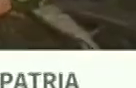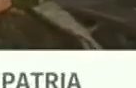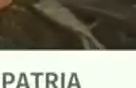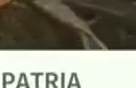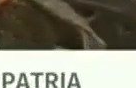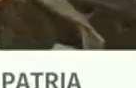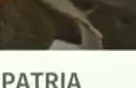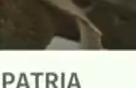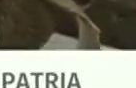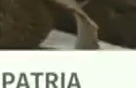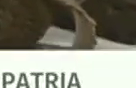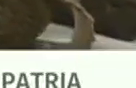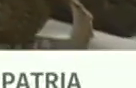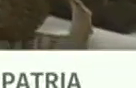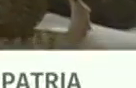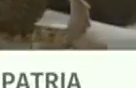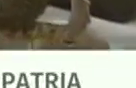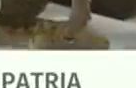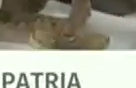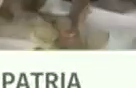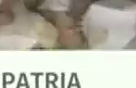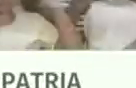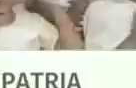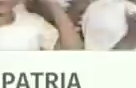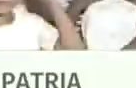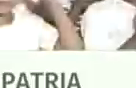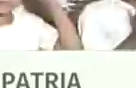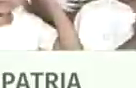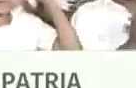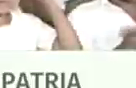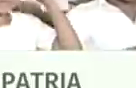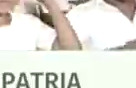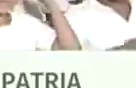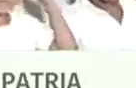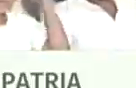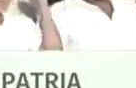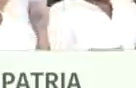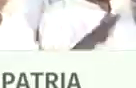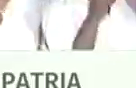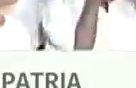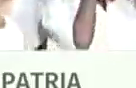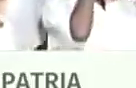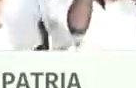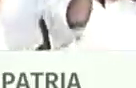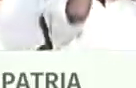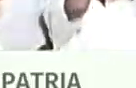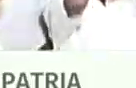Bueno, sí, presidente, un saludo bolivariano. Aquí la gente está feliz, está alegre,